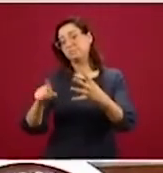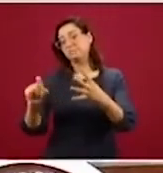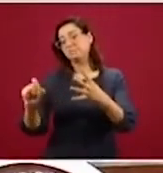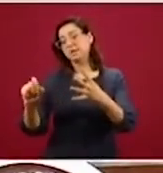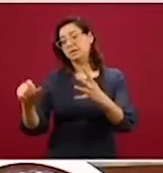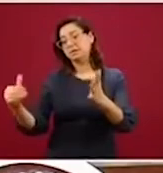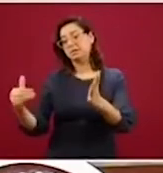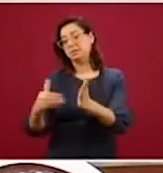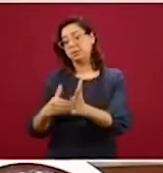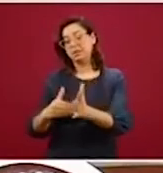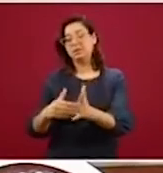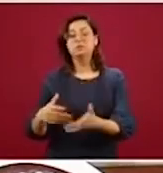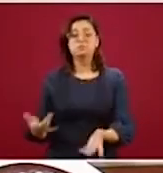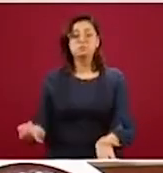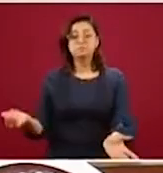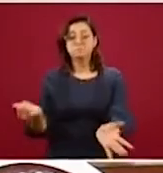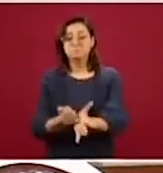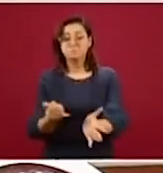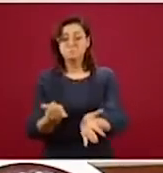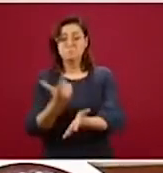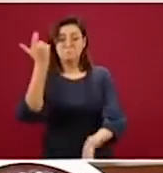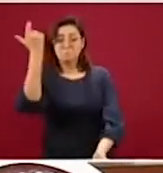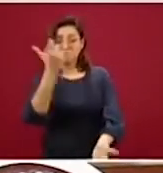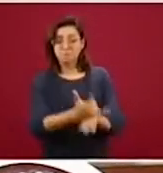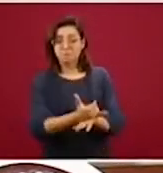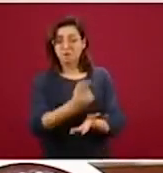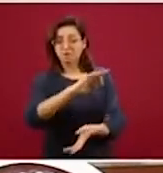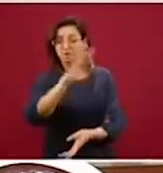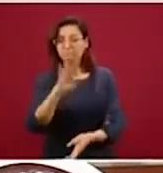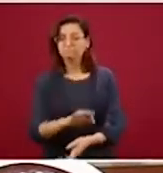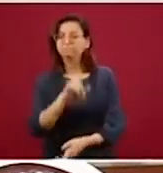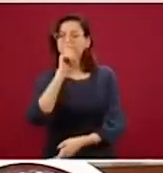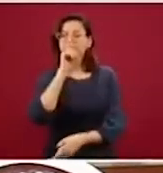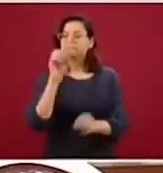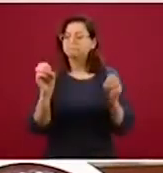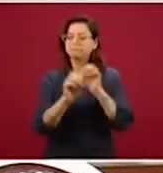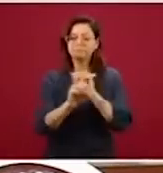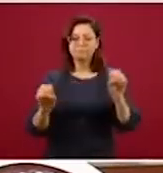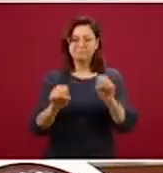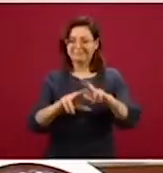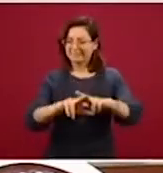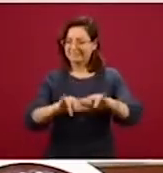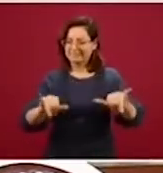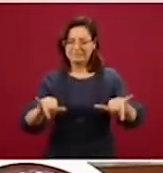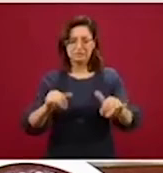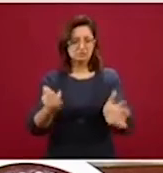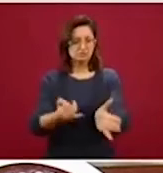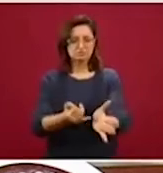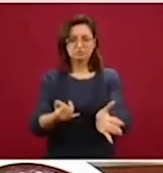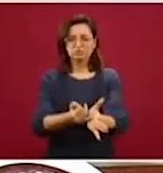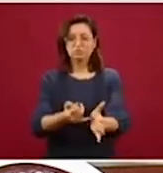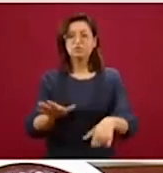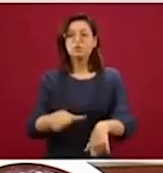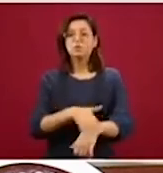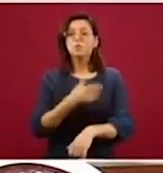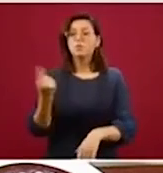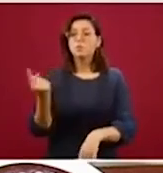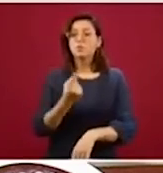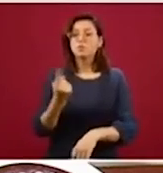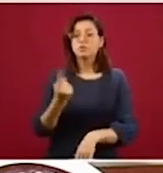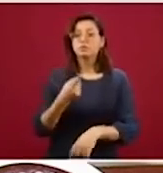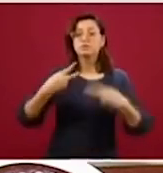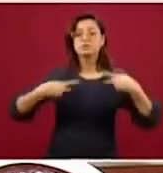sin intereses, eso es también algo novedoso, tal como ustedes lo conocen, porque las personas pueden